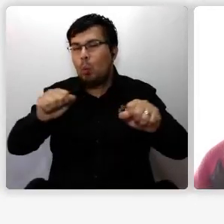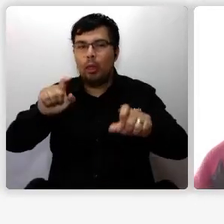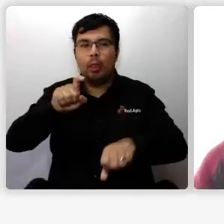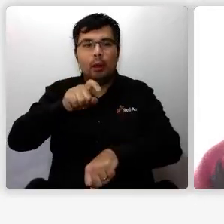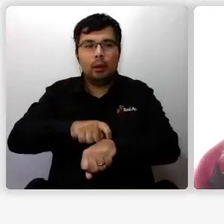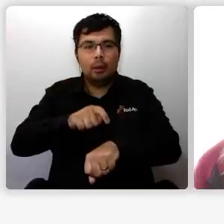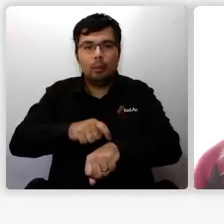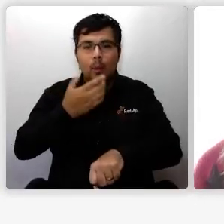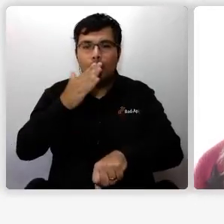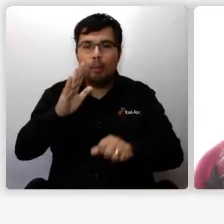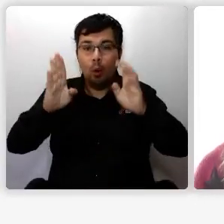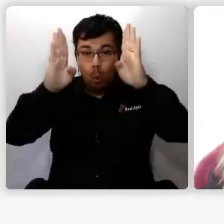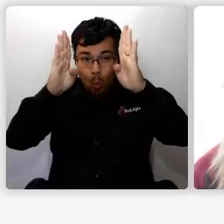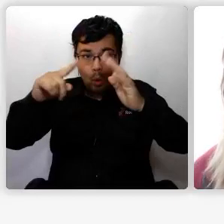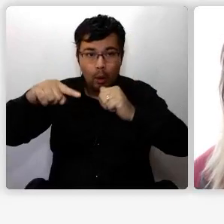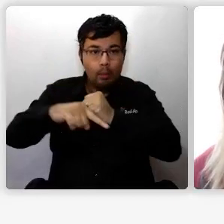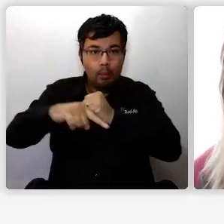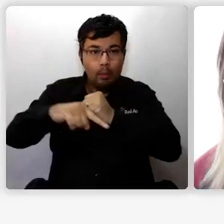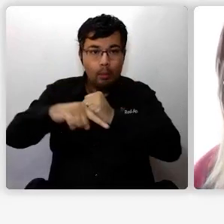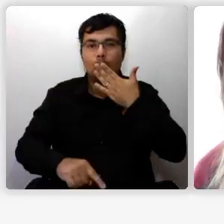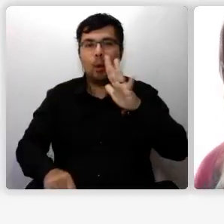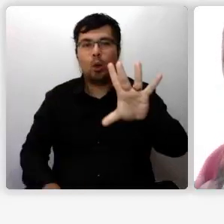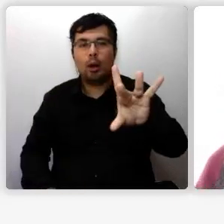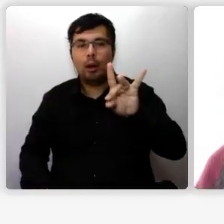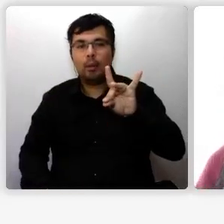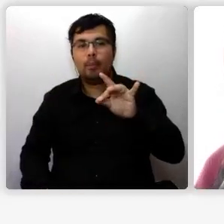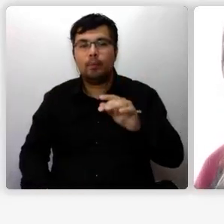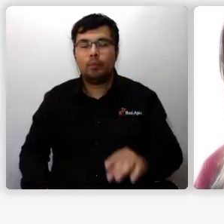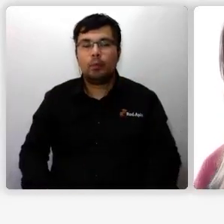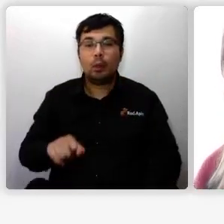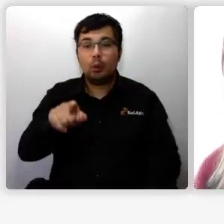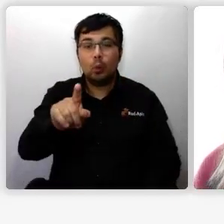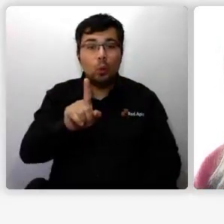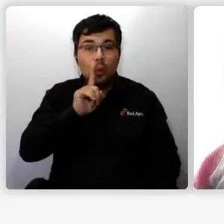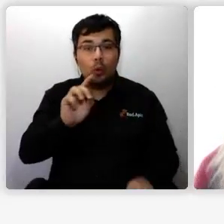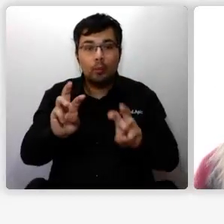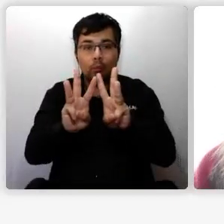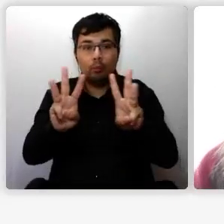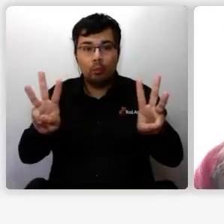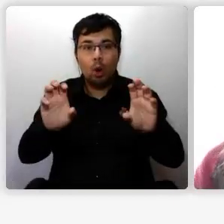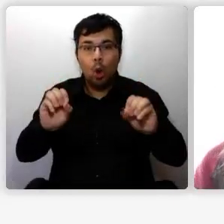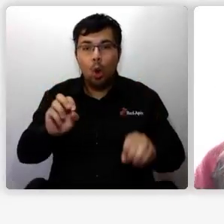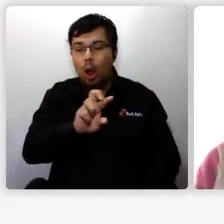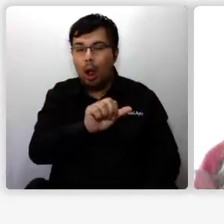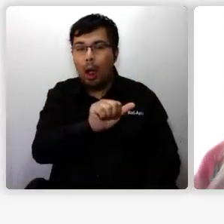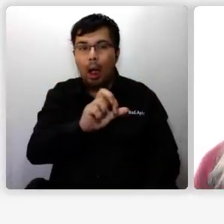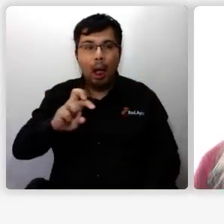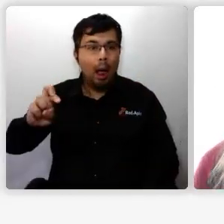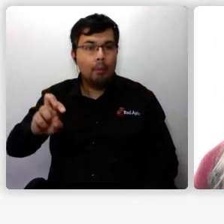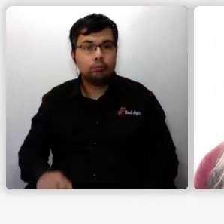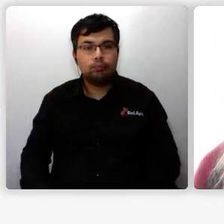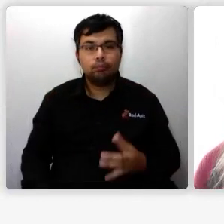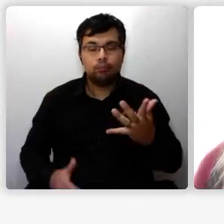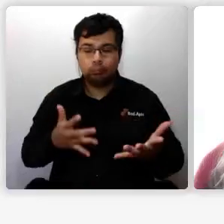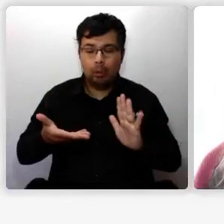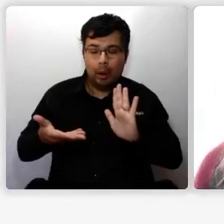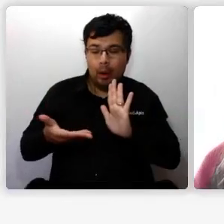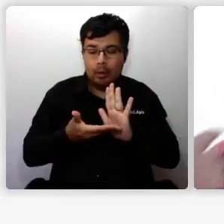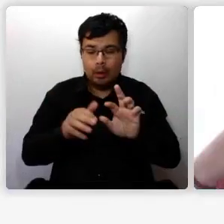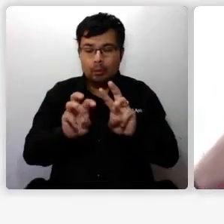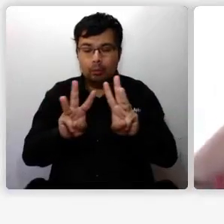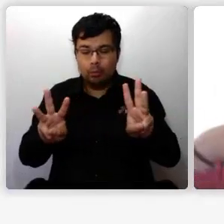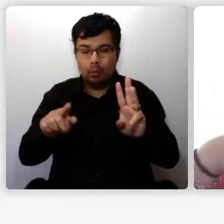es mejor elegir. ¿Vamos a tener una página web o una app? Bueno, ¿qué tiene que tener esa página web